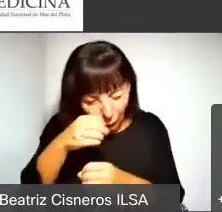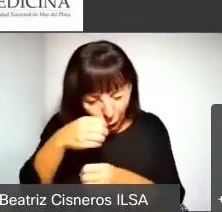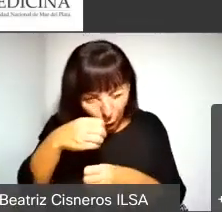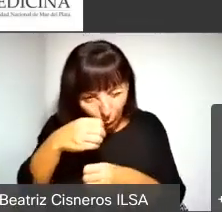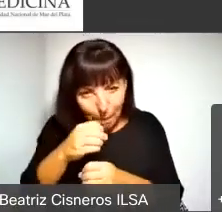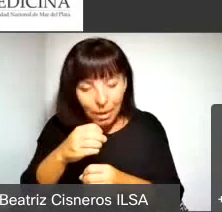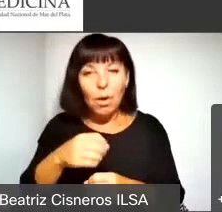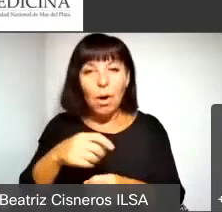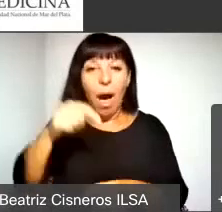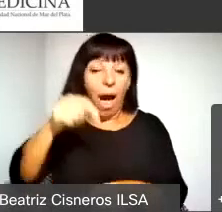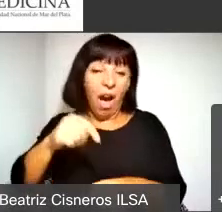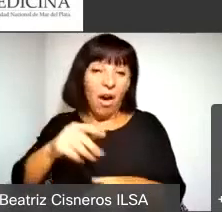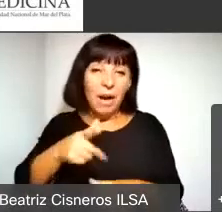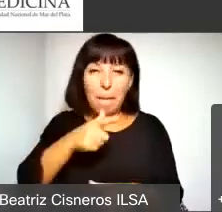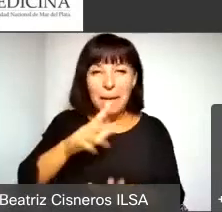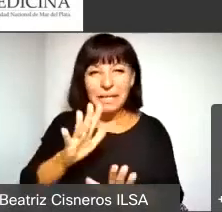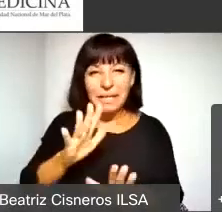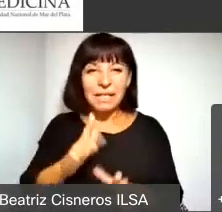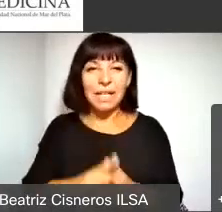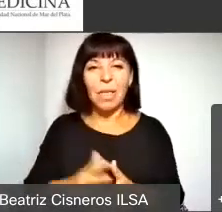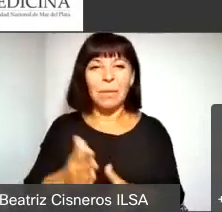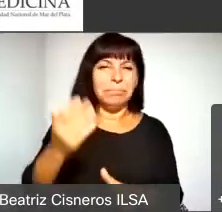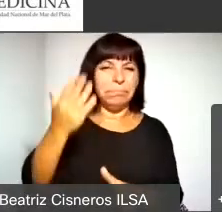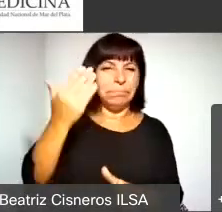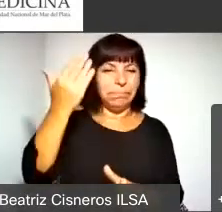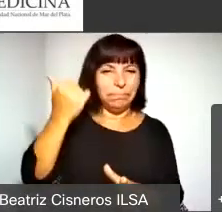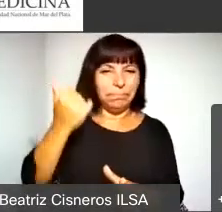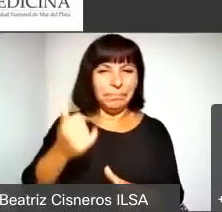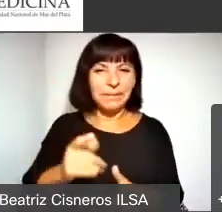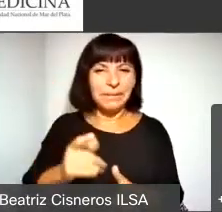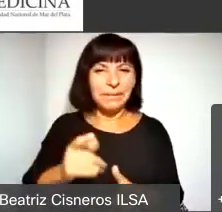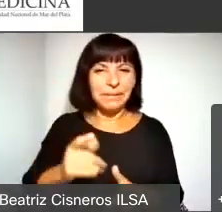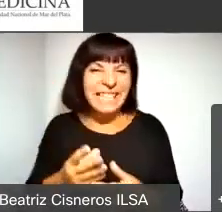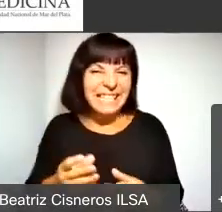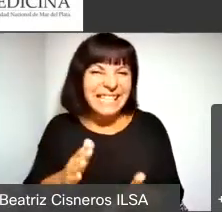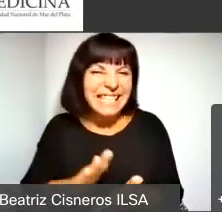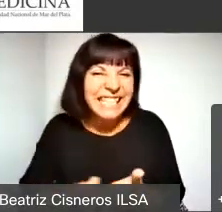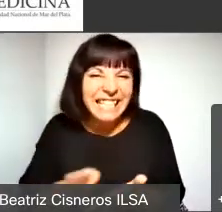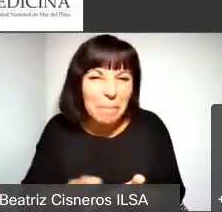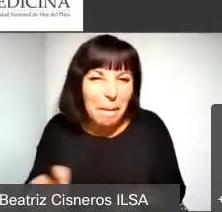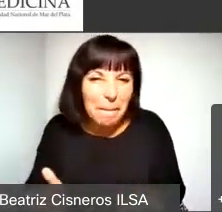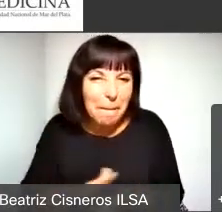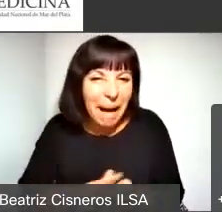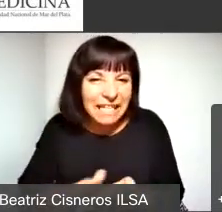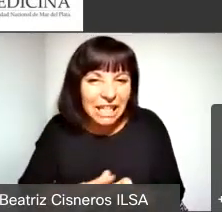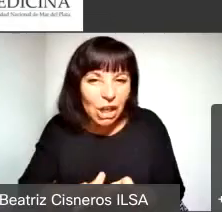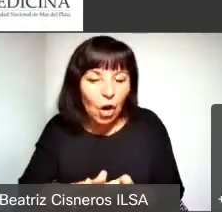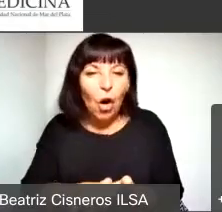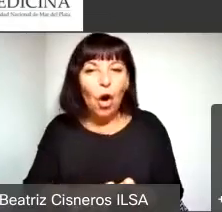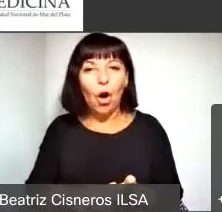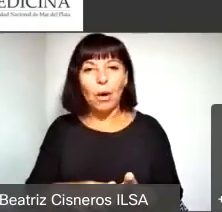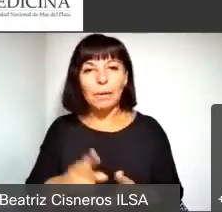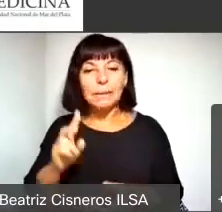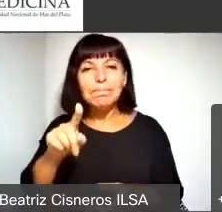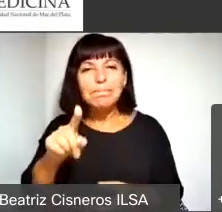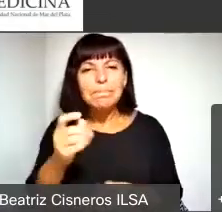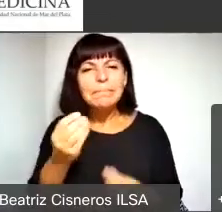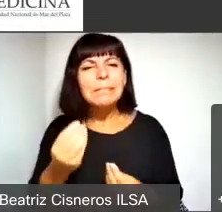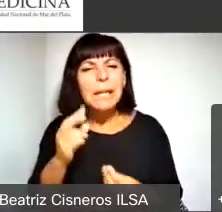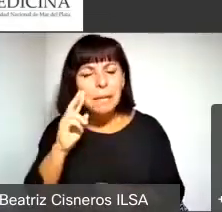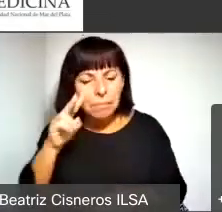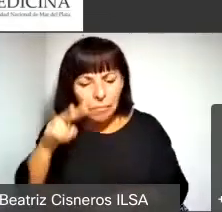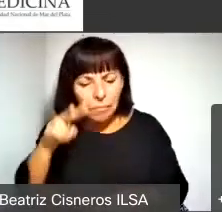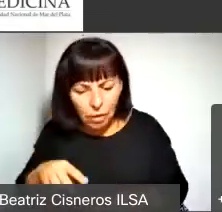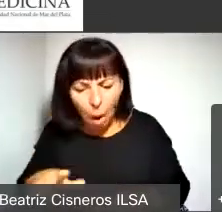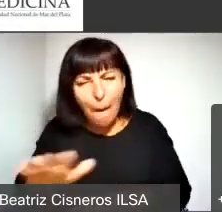óptico actual, bastante y muy rudimentario. Y lo que él hizo fue observar un preparado